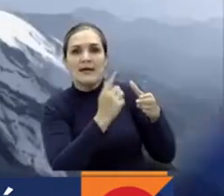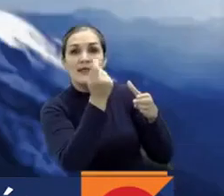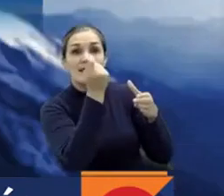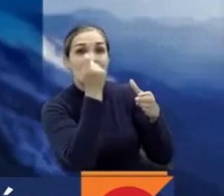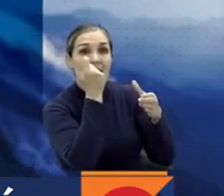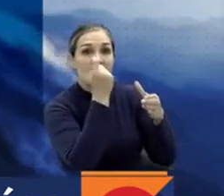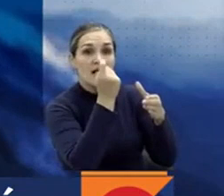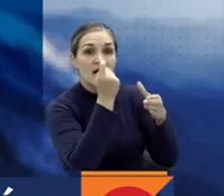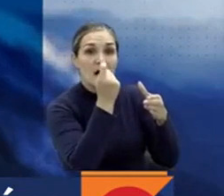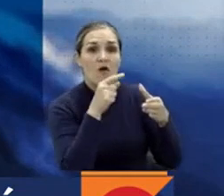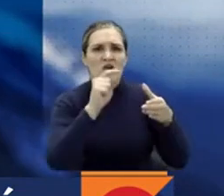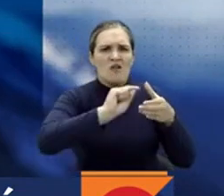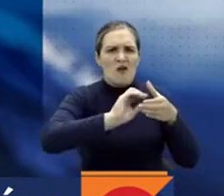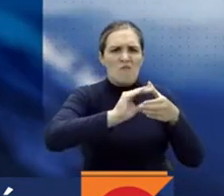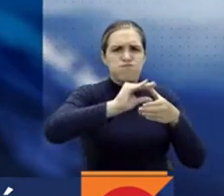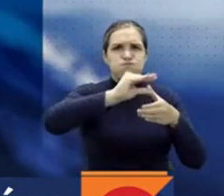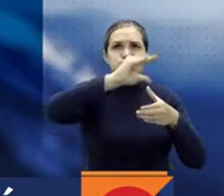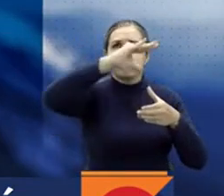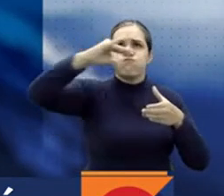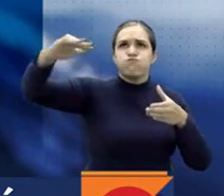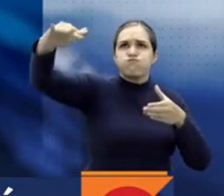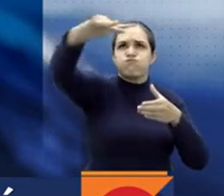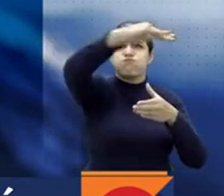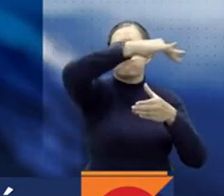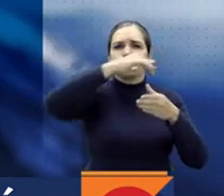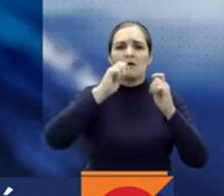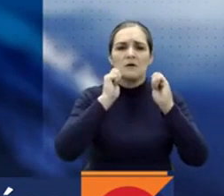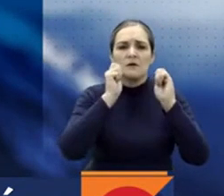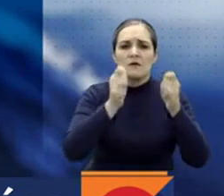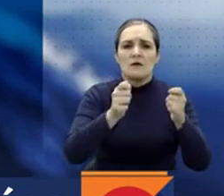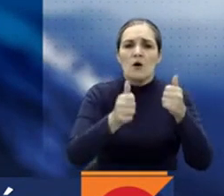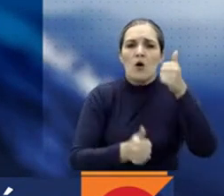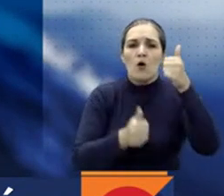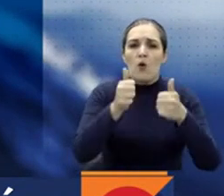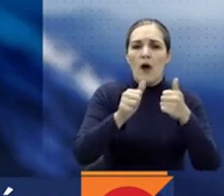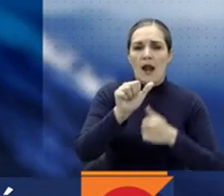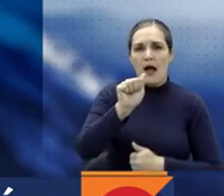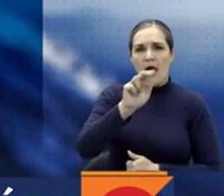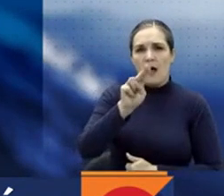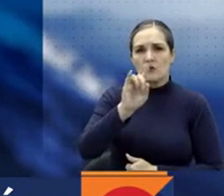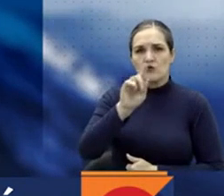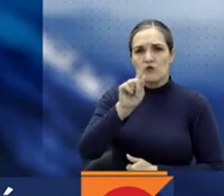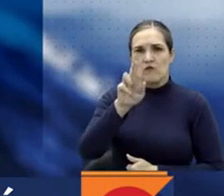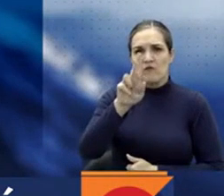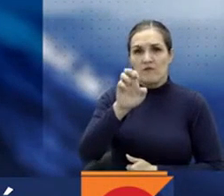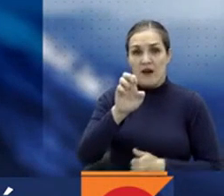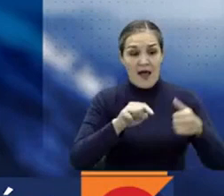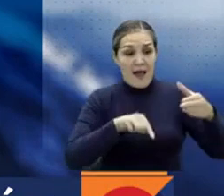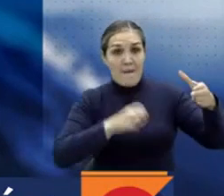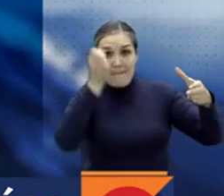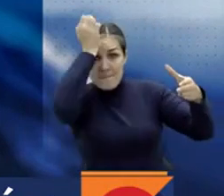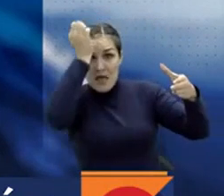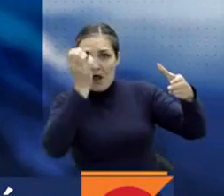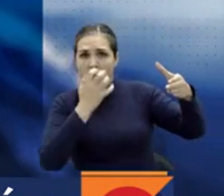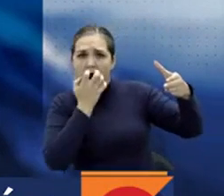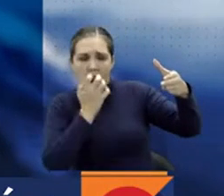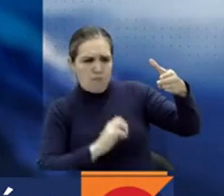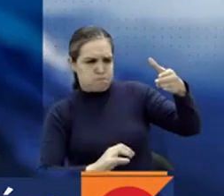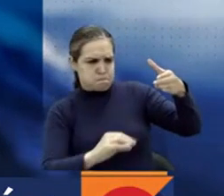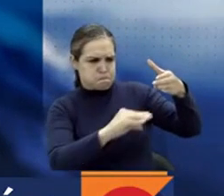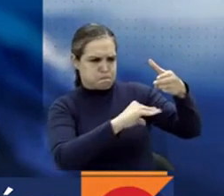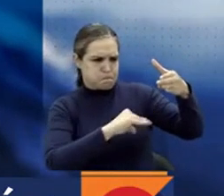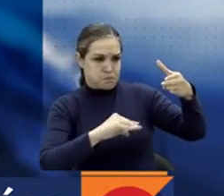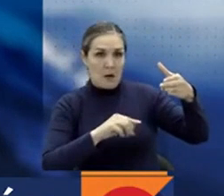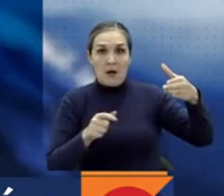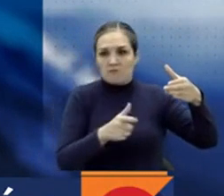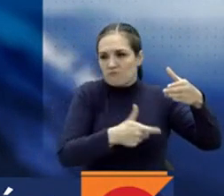como volúmenes altos de dióxido de azufre, ascendencia de rocas muy calientes, varios sismos mayor a 3 de magnitud de la escala